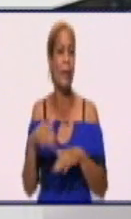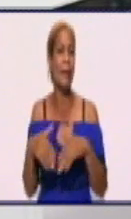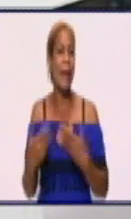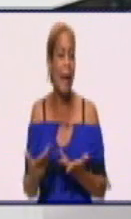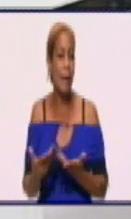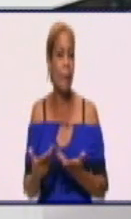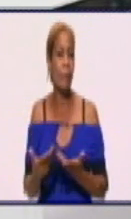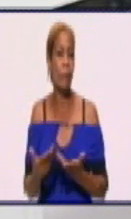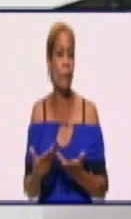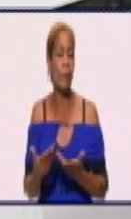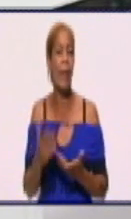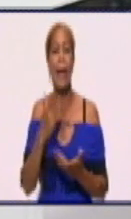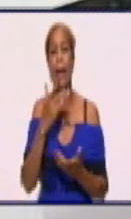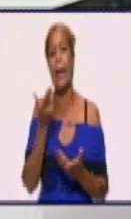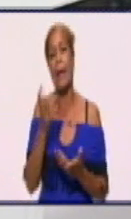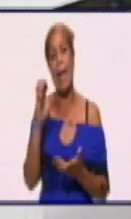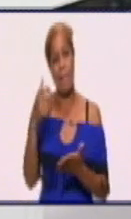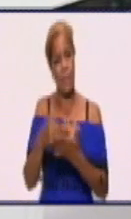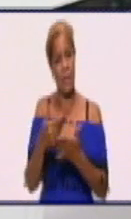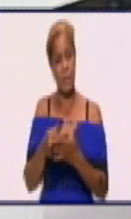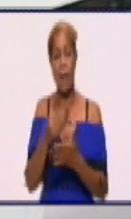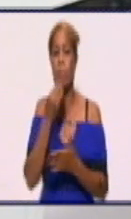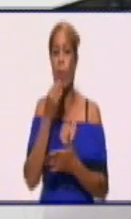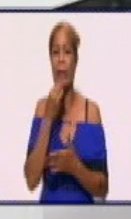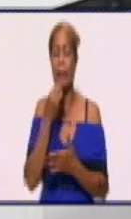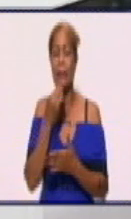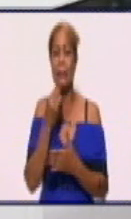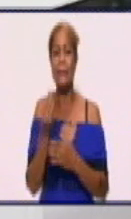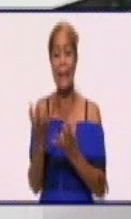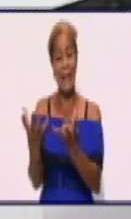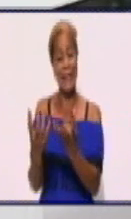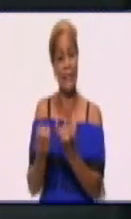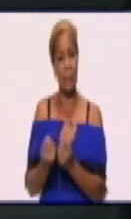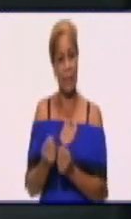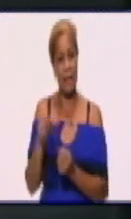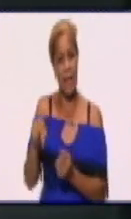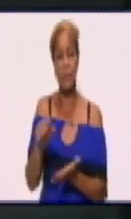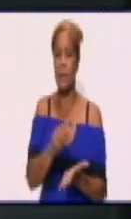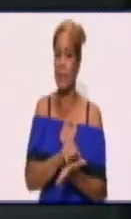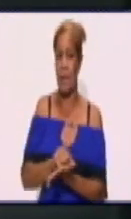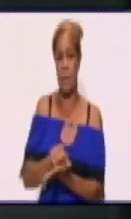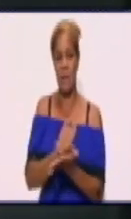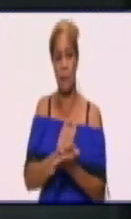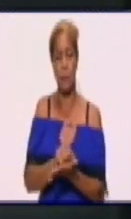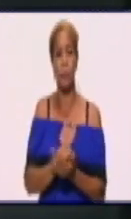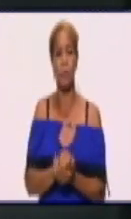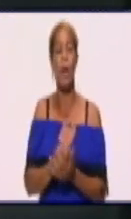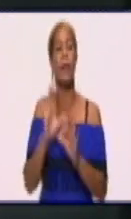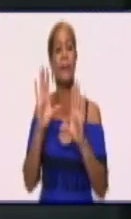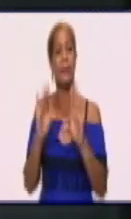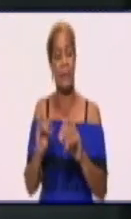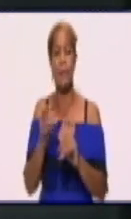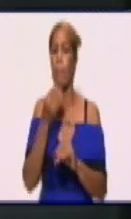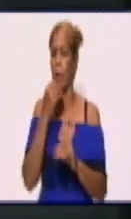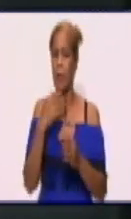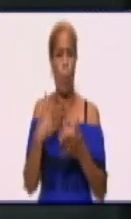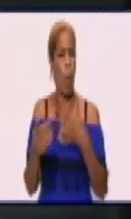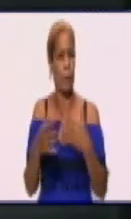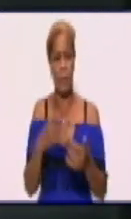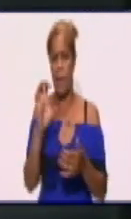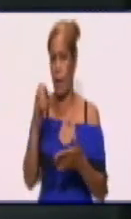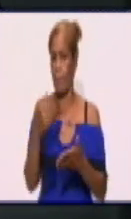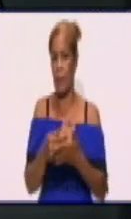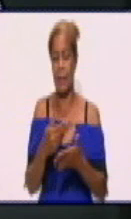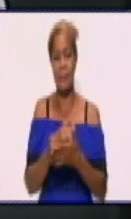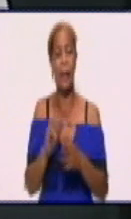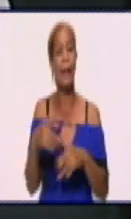pueden recibir este servicio del virtual grandes todas las empresas es el requisito que se exige para eso es